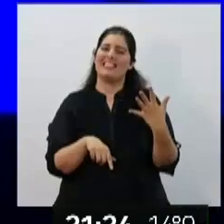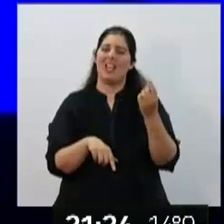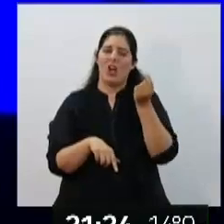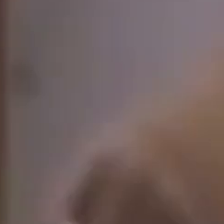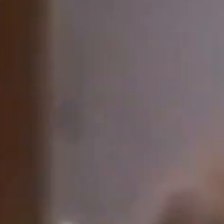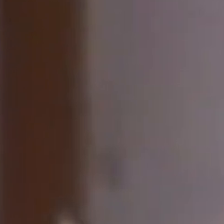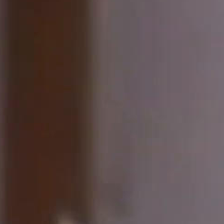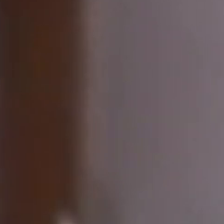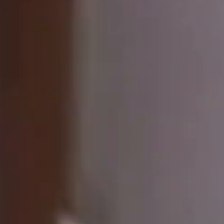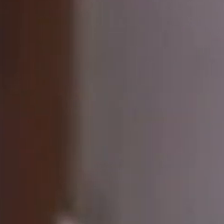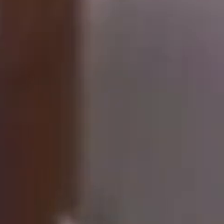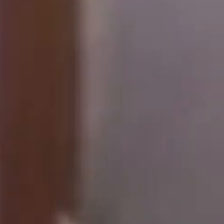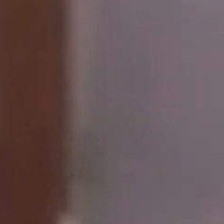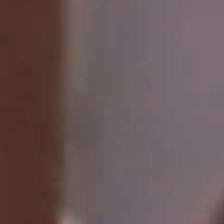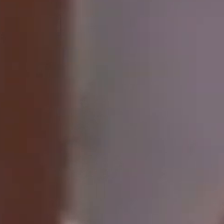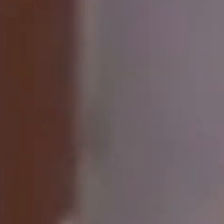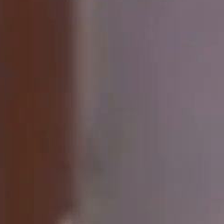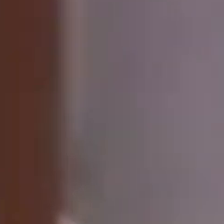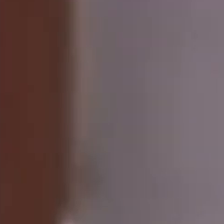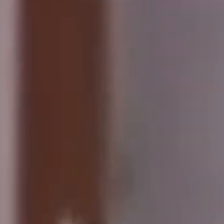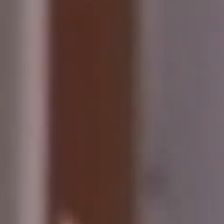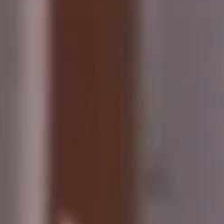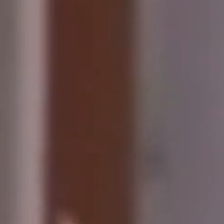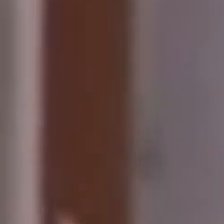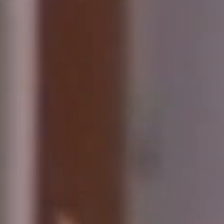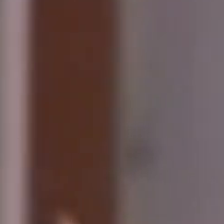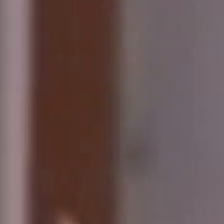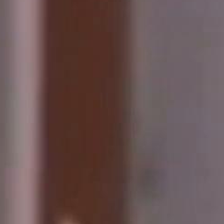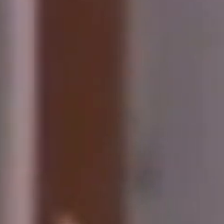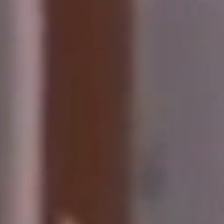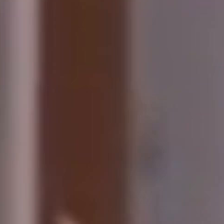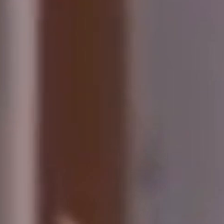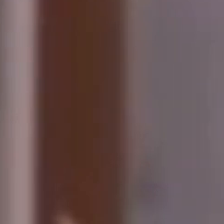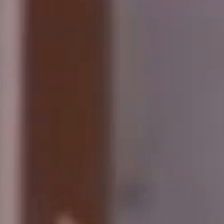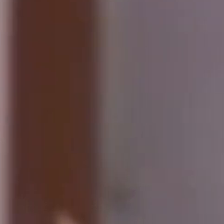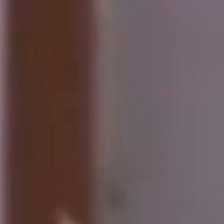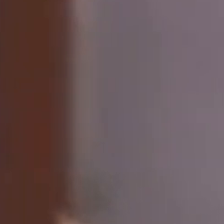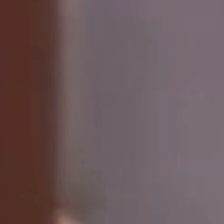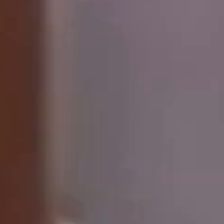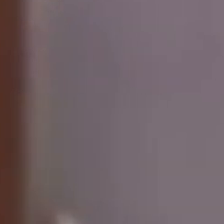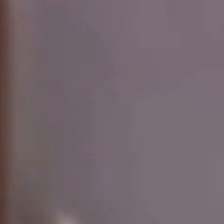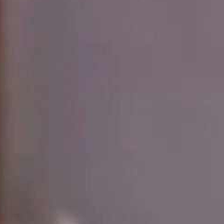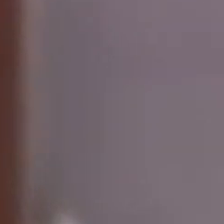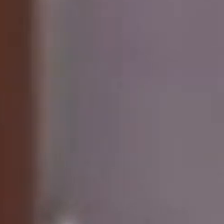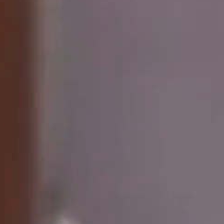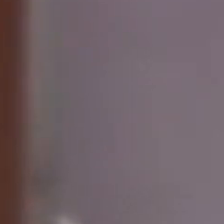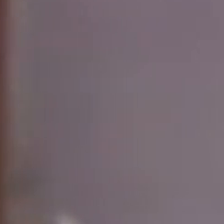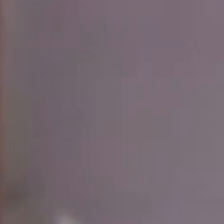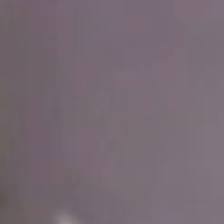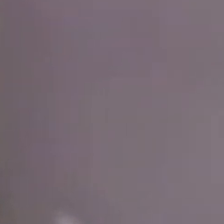José Luis. 30, ¿no? ¡No, God! ¡No, God, please, no!